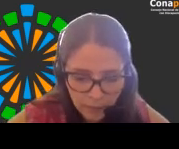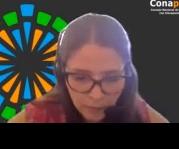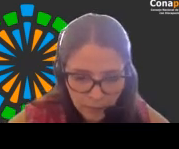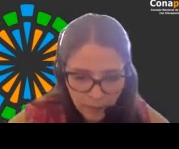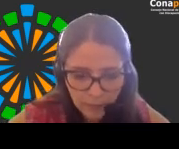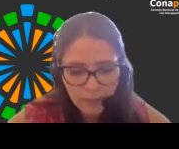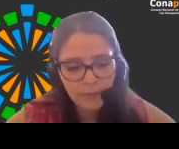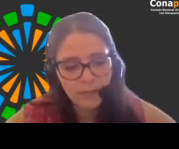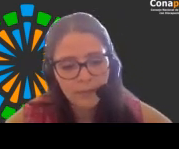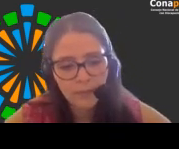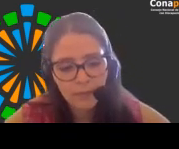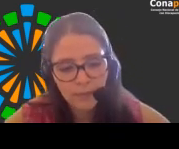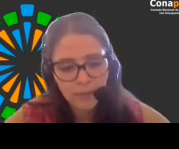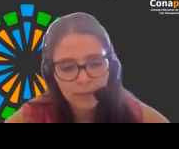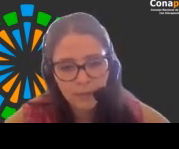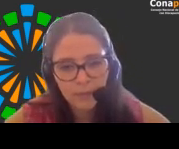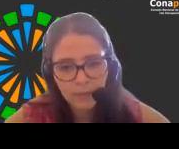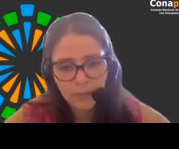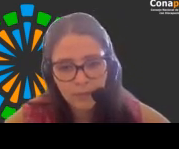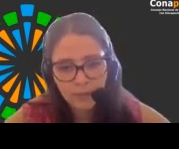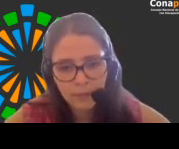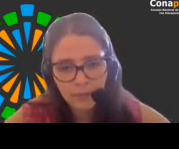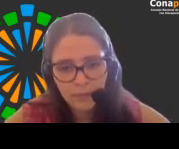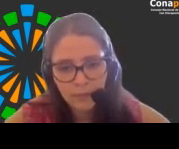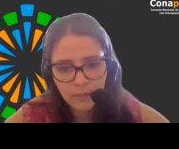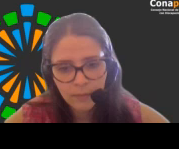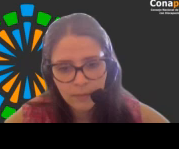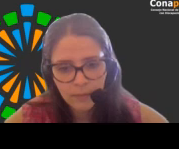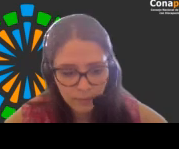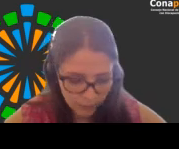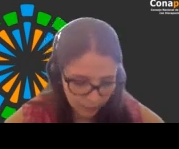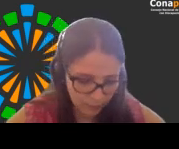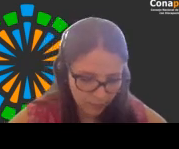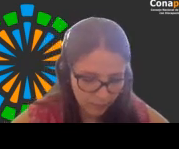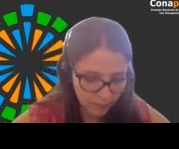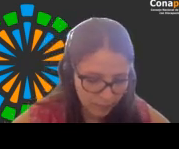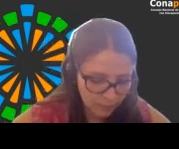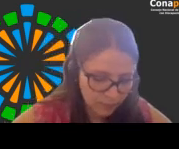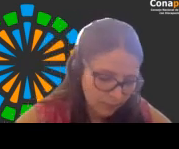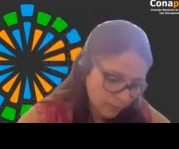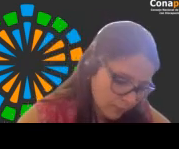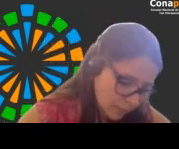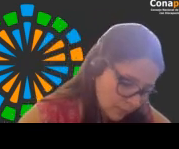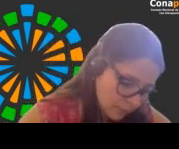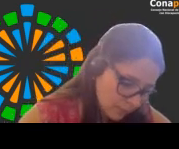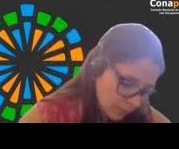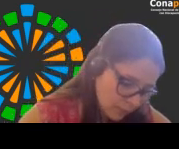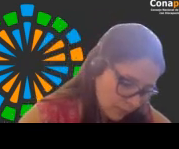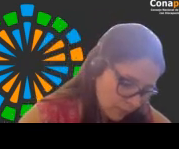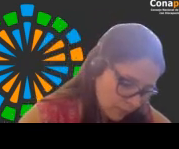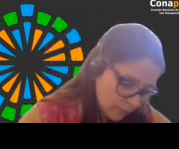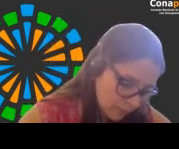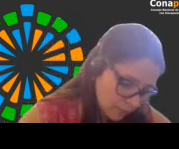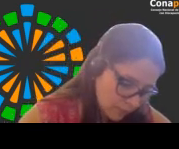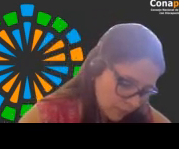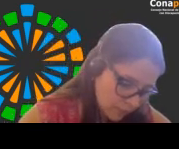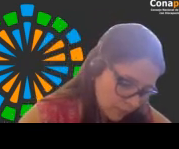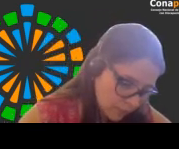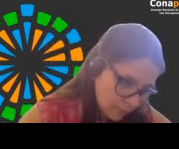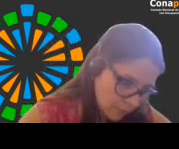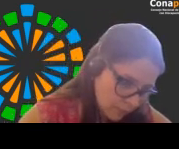Priscila nos dice a qué se debe a qué se puede deber que casi el doble de la población con discapacidad